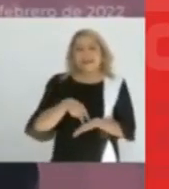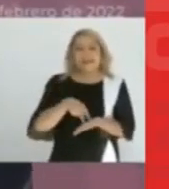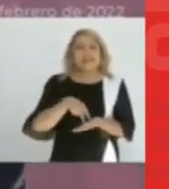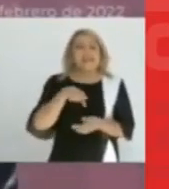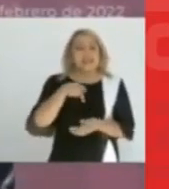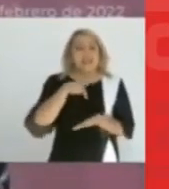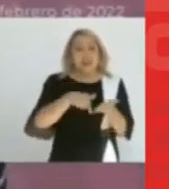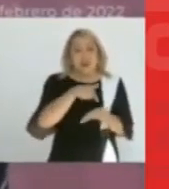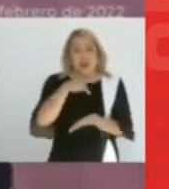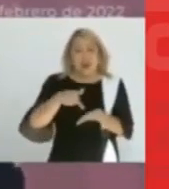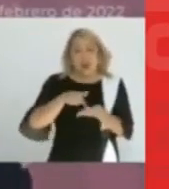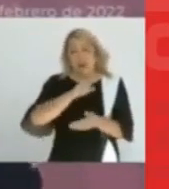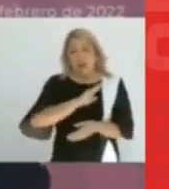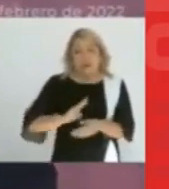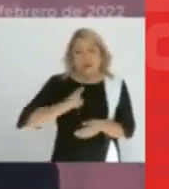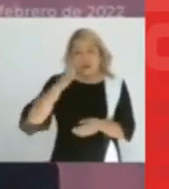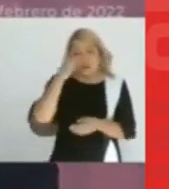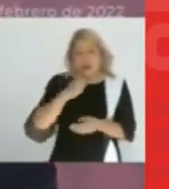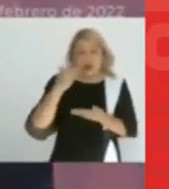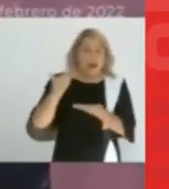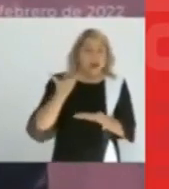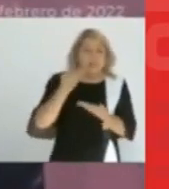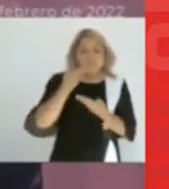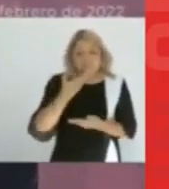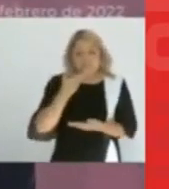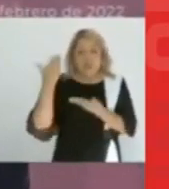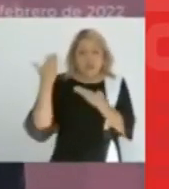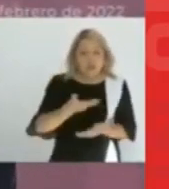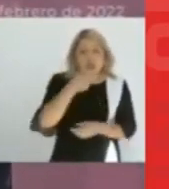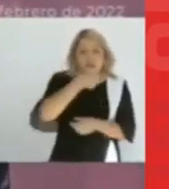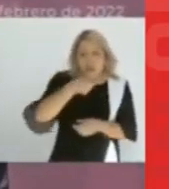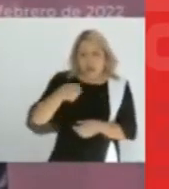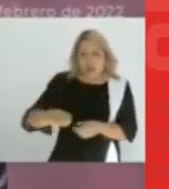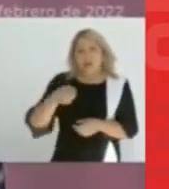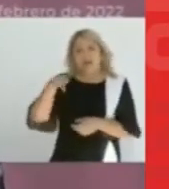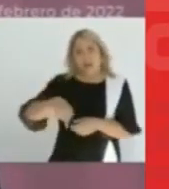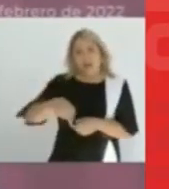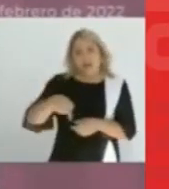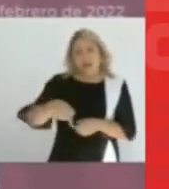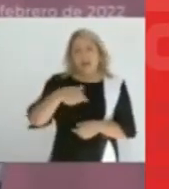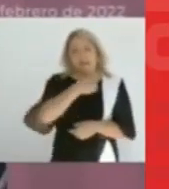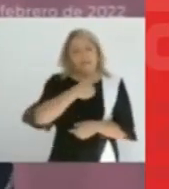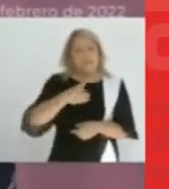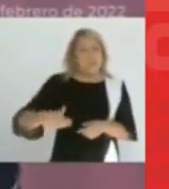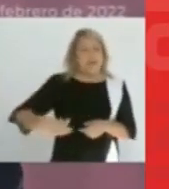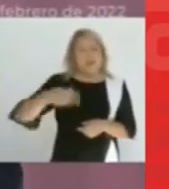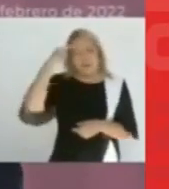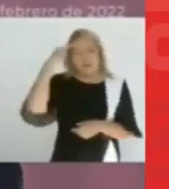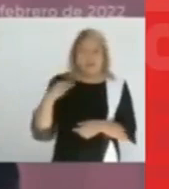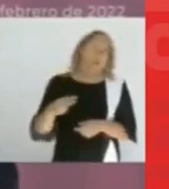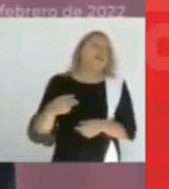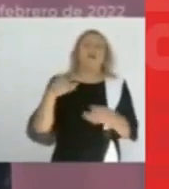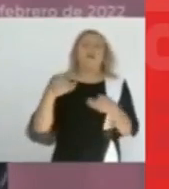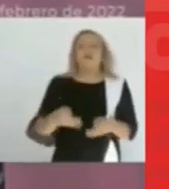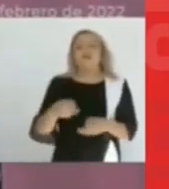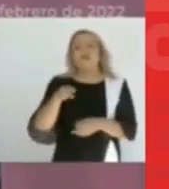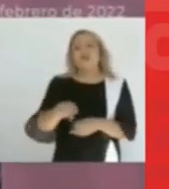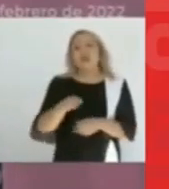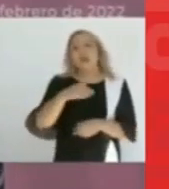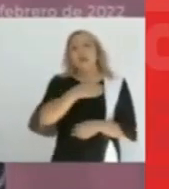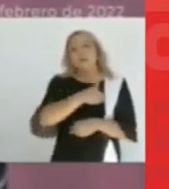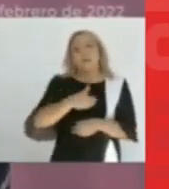municipio para recibir y saludar al presidente de mexico al presidente andrés